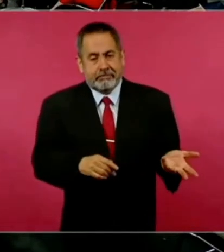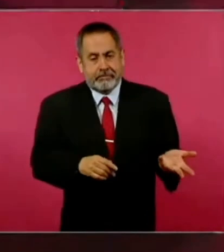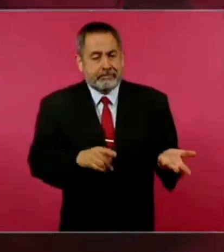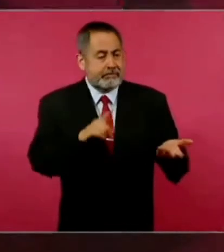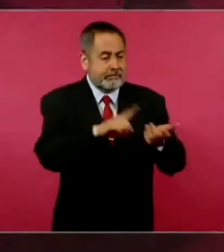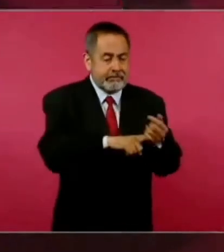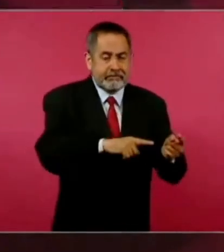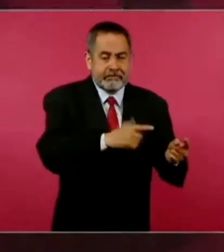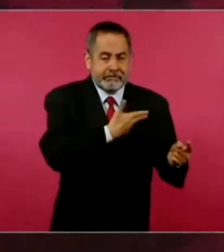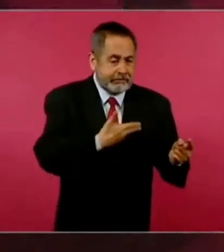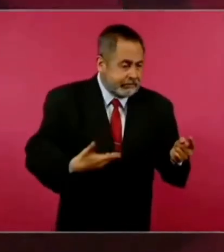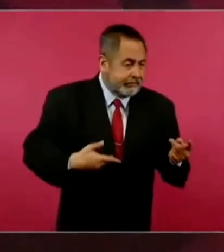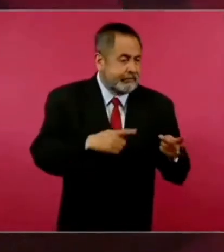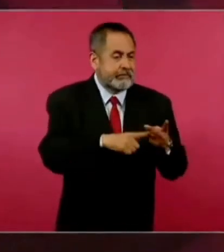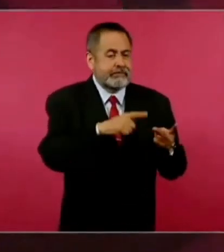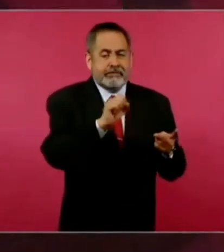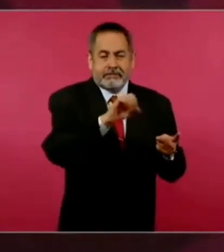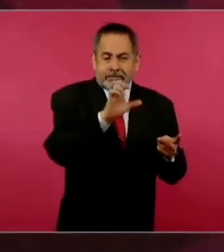Ejecutivo y el Poder Judicial